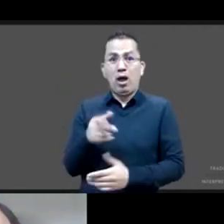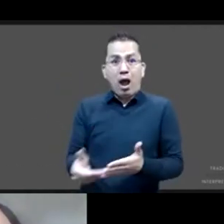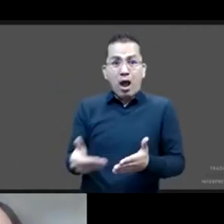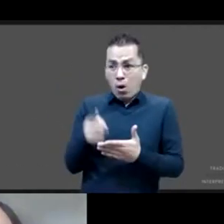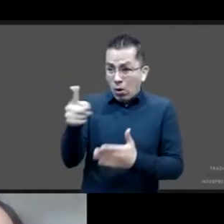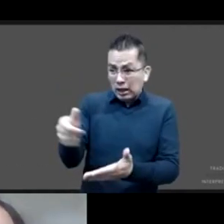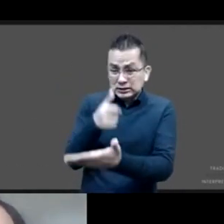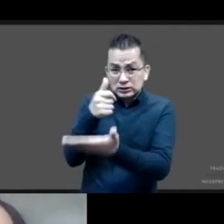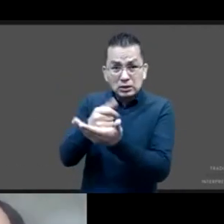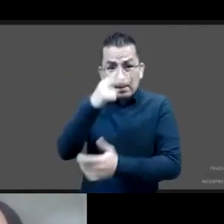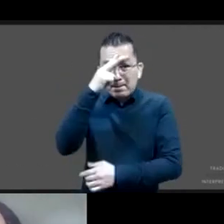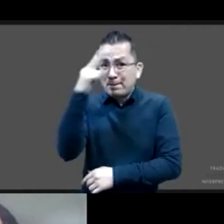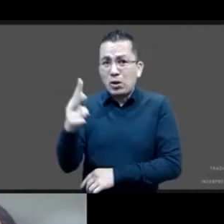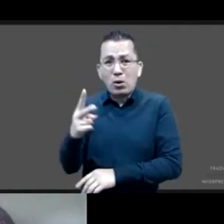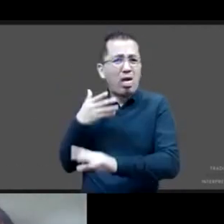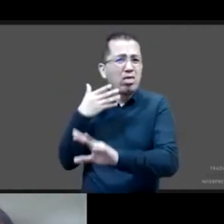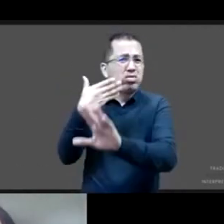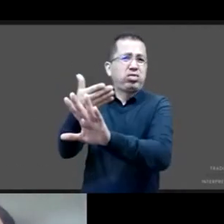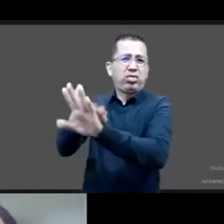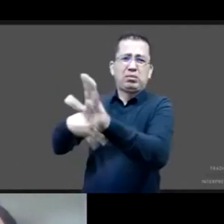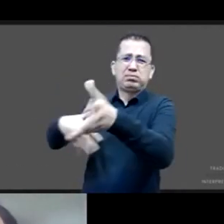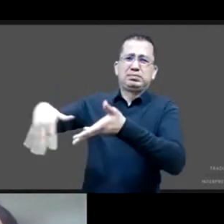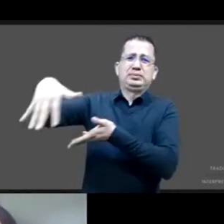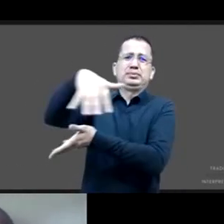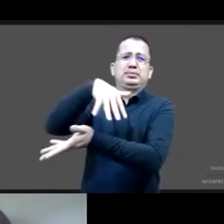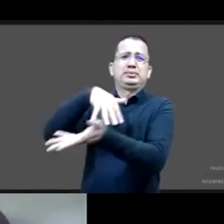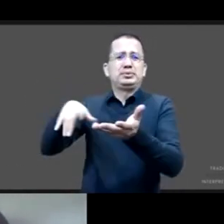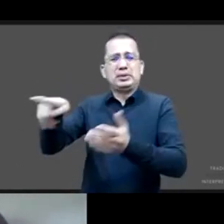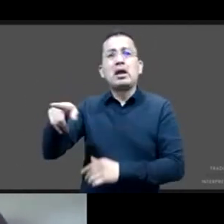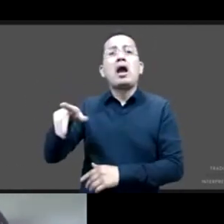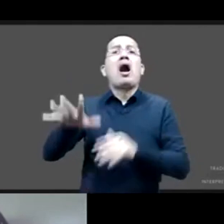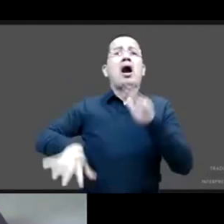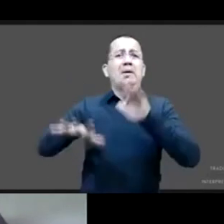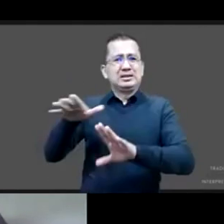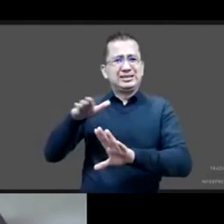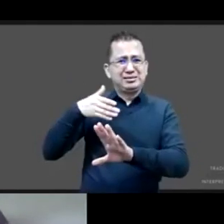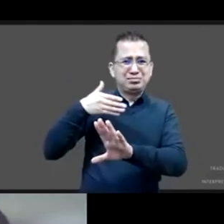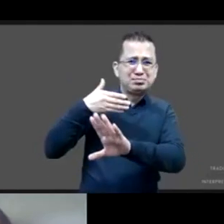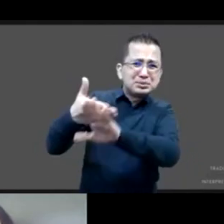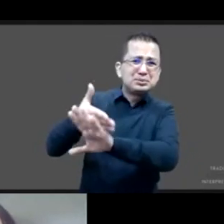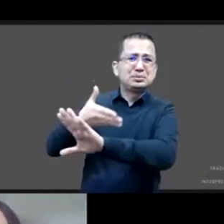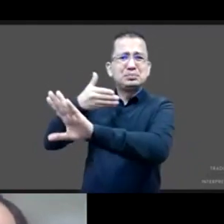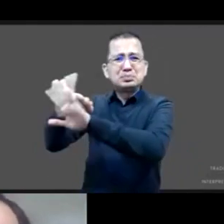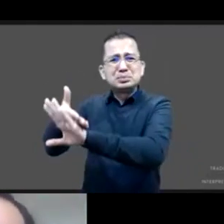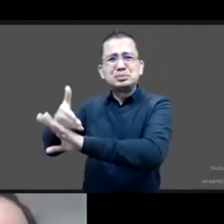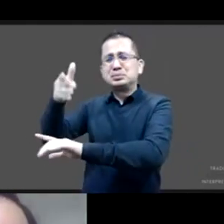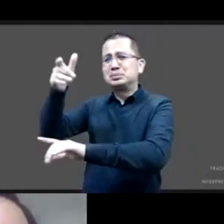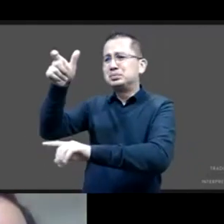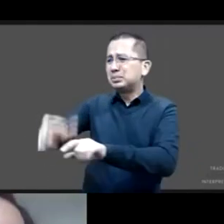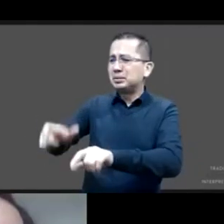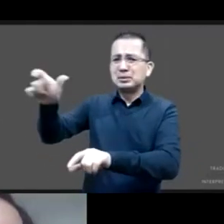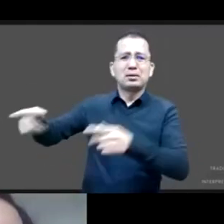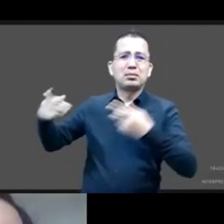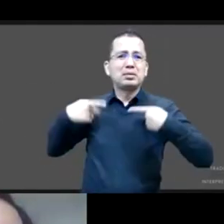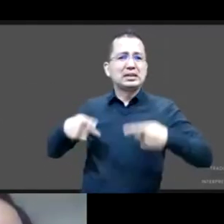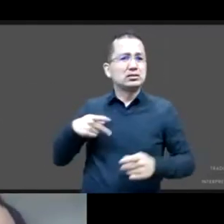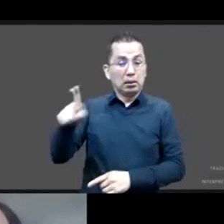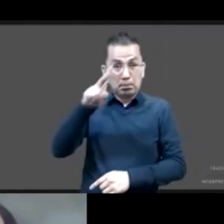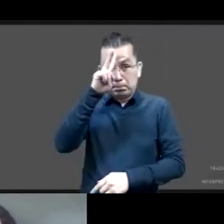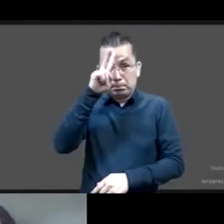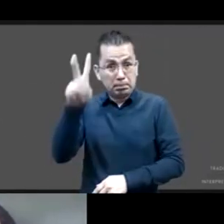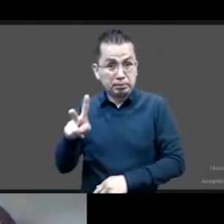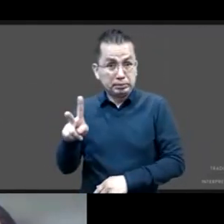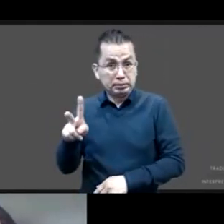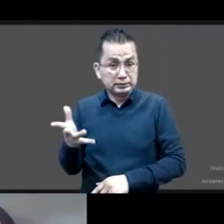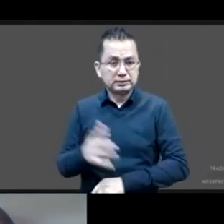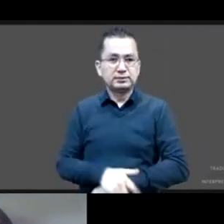ocurren actos de destrucción de la dignidad humana que son que son inconcebibles y además